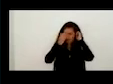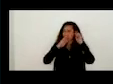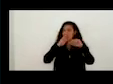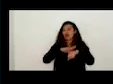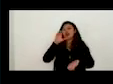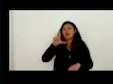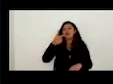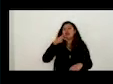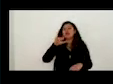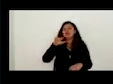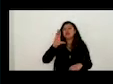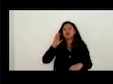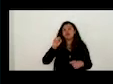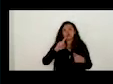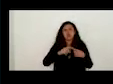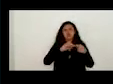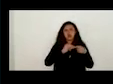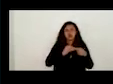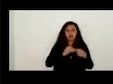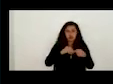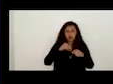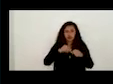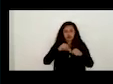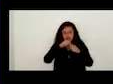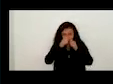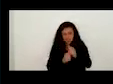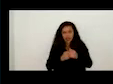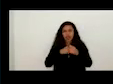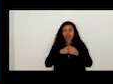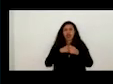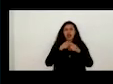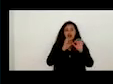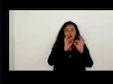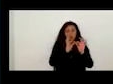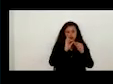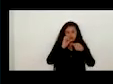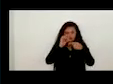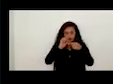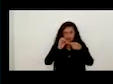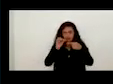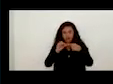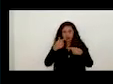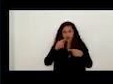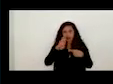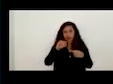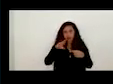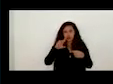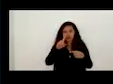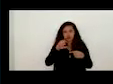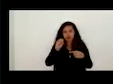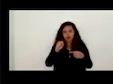la lenteja, las habas, los chícharos, los garbanzos. Sí, solicitar un favor. ¿No le puedes Sí. decir a Luis que se sube aquí a mi